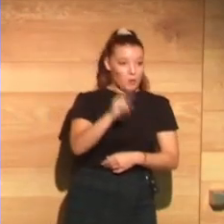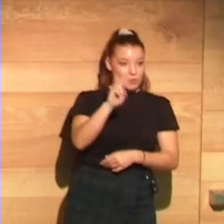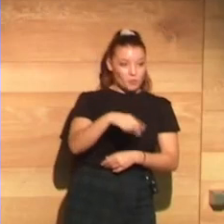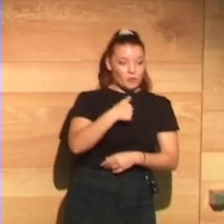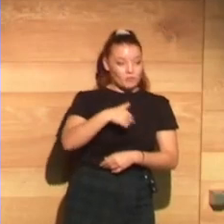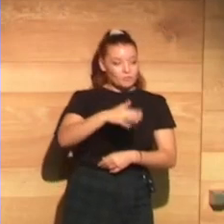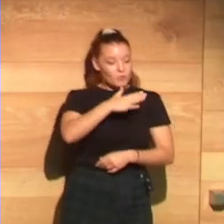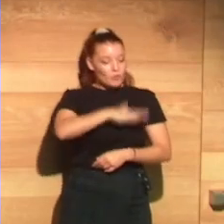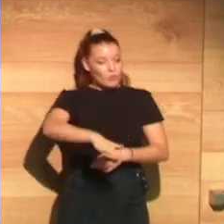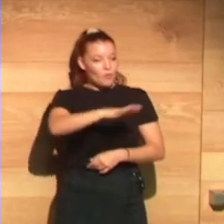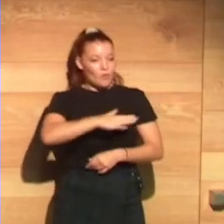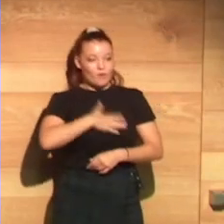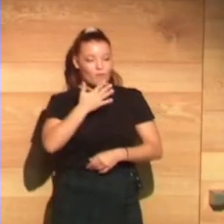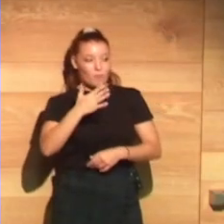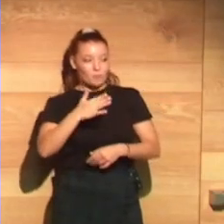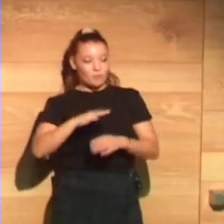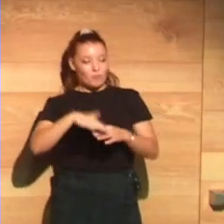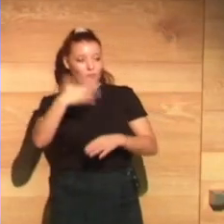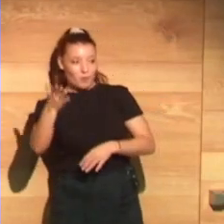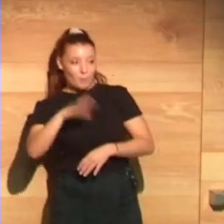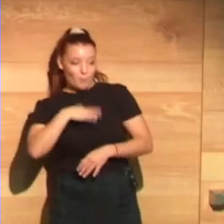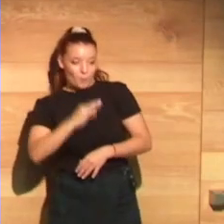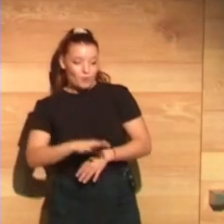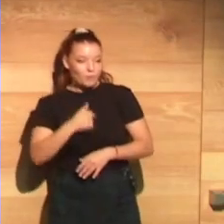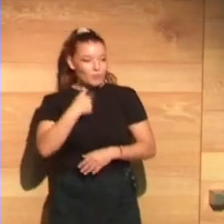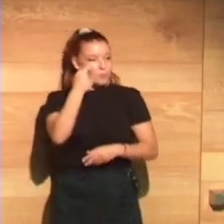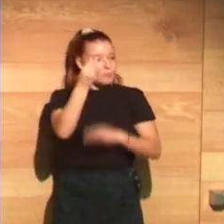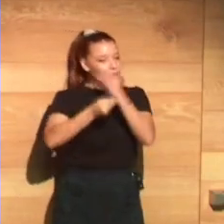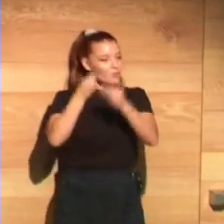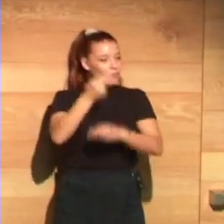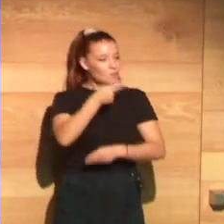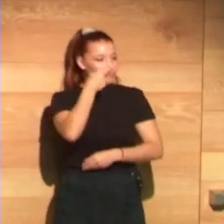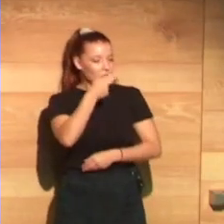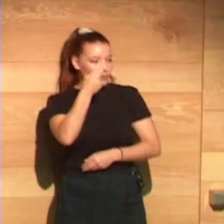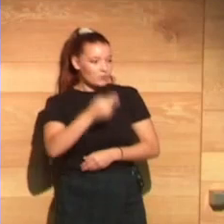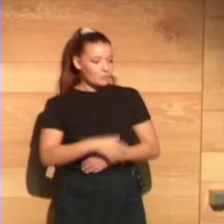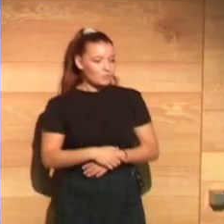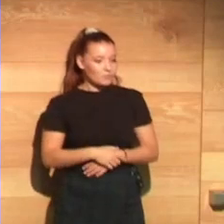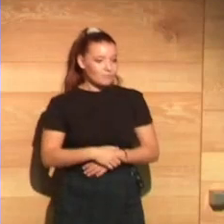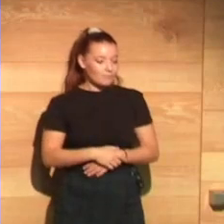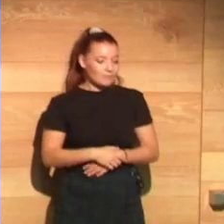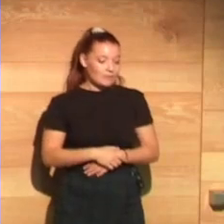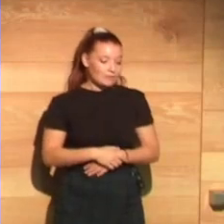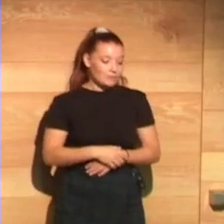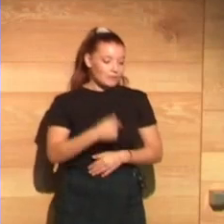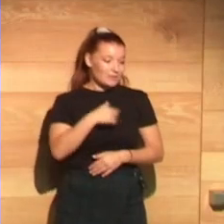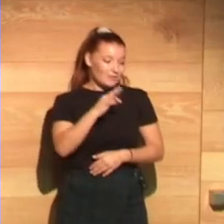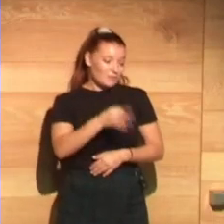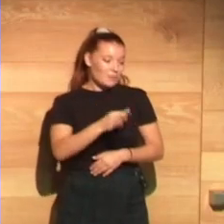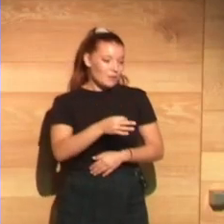guay, porque yo no suelo dibujar hombres, salgo de mi zona de confort. Luego también me parecía que era interesante,